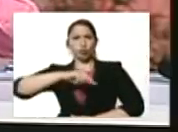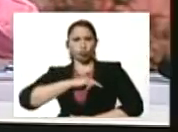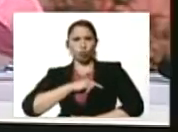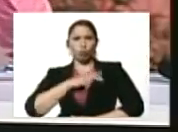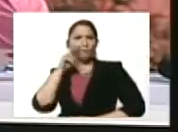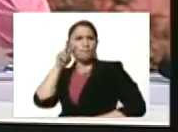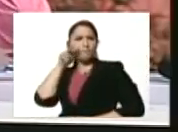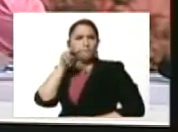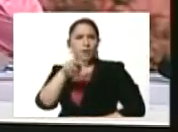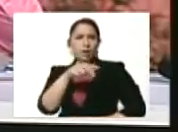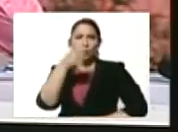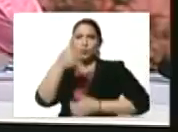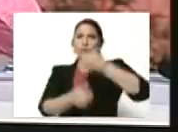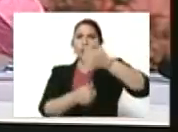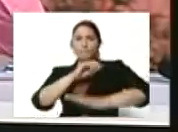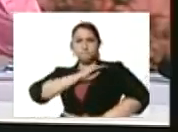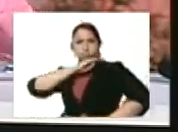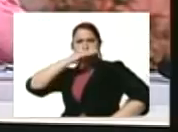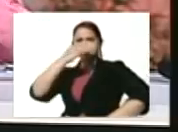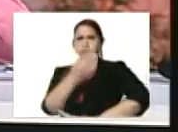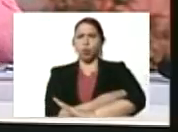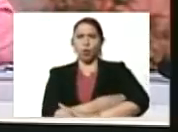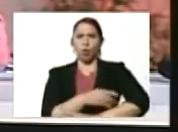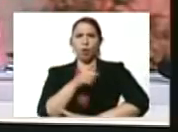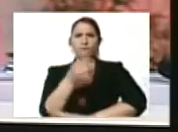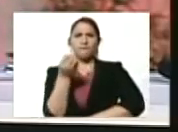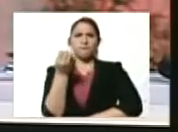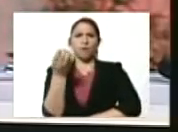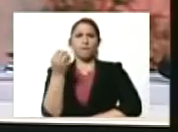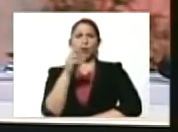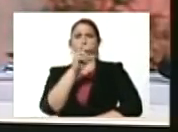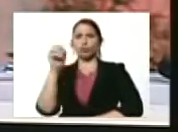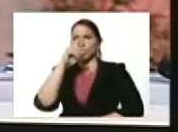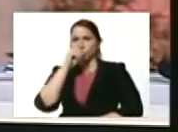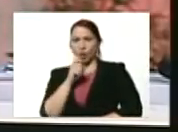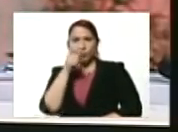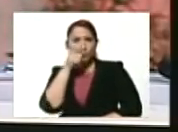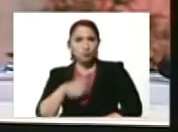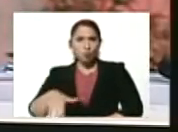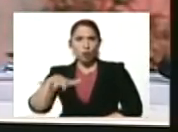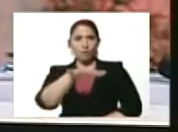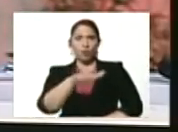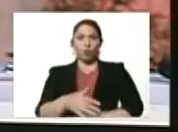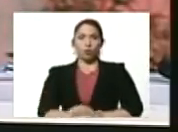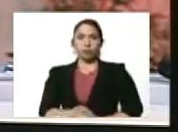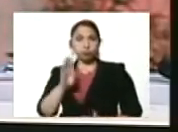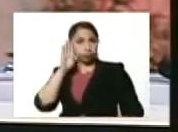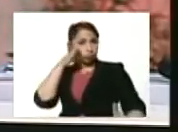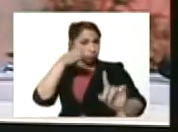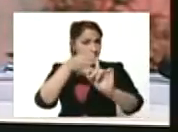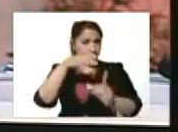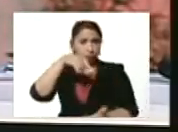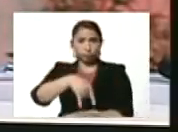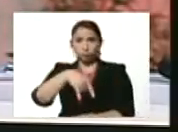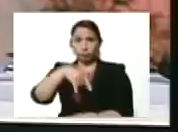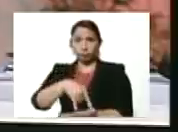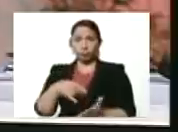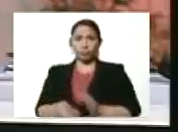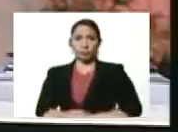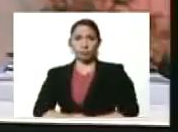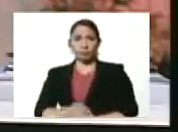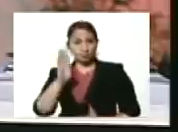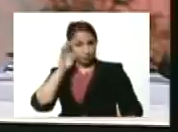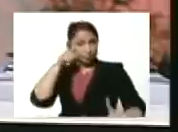viendo el poder de ese Congreso Bicentenario de los Pueblos, rumbo a Carabobo. Y